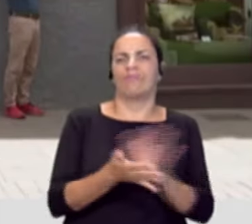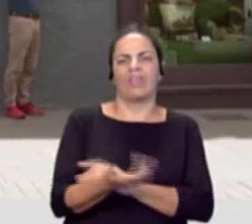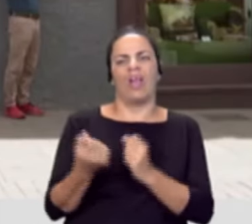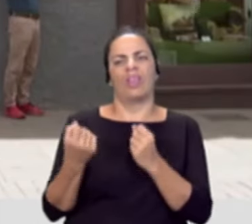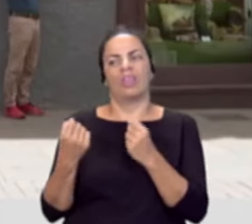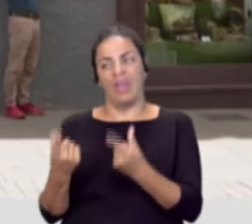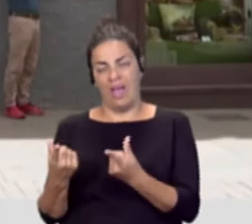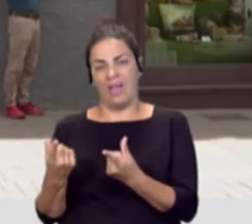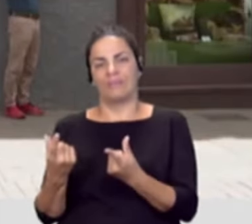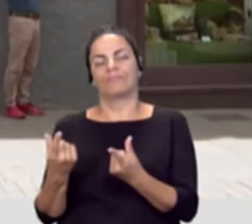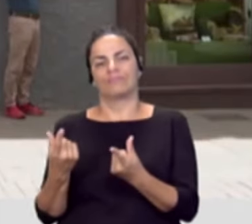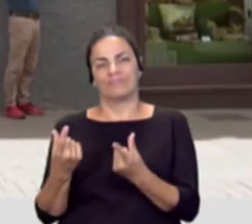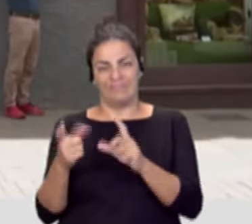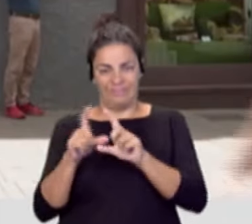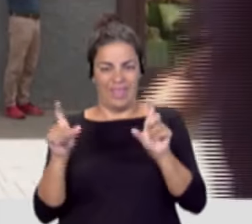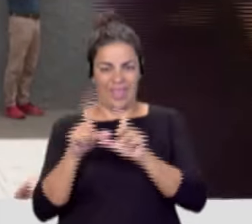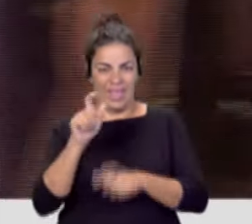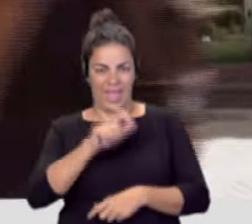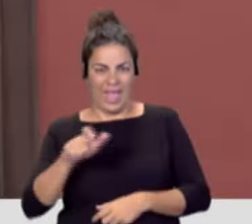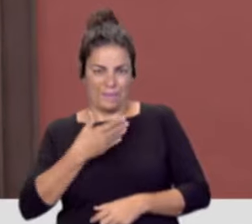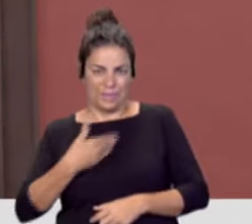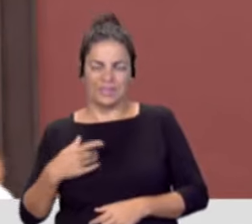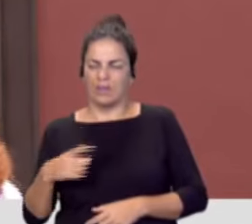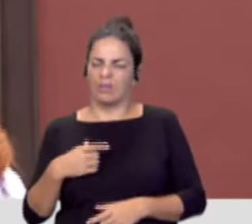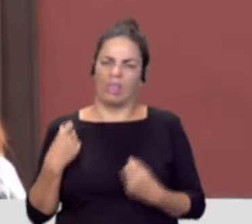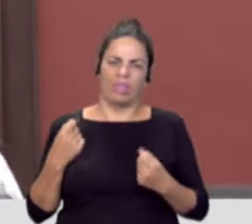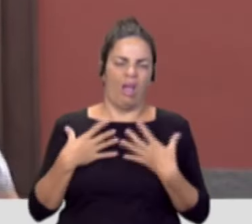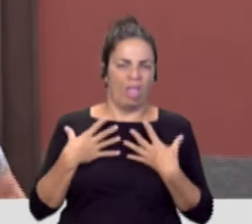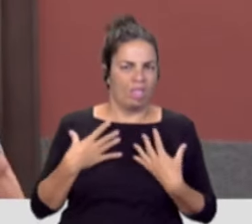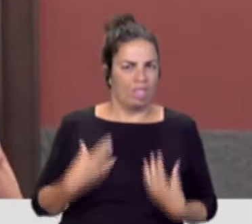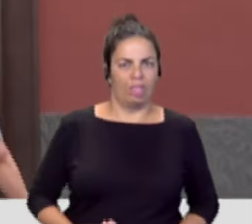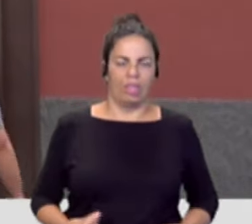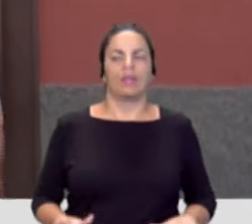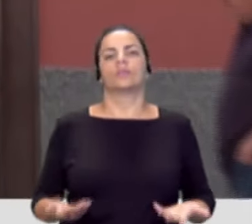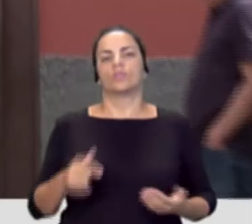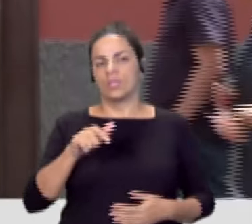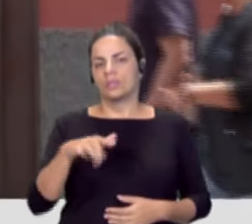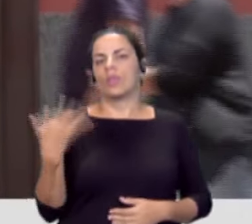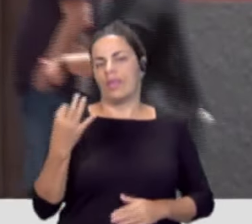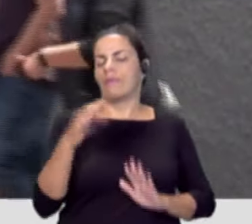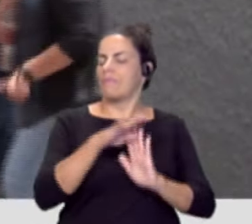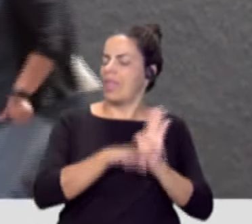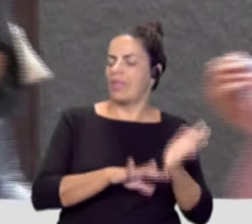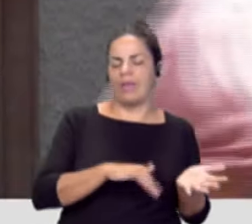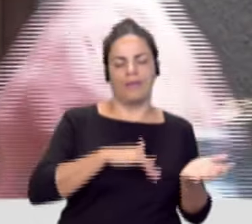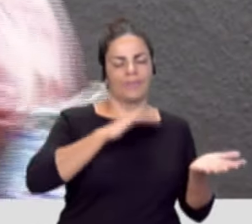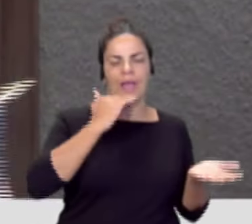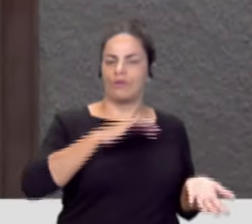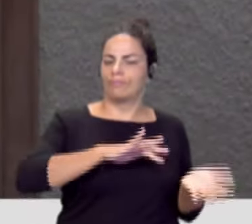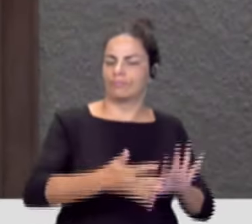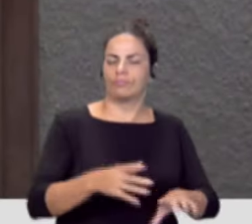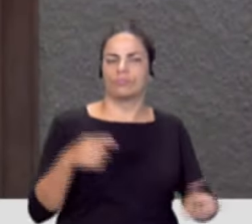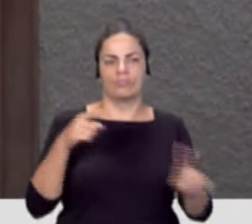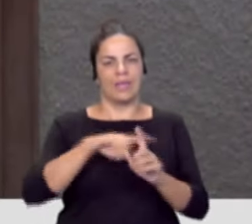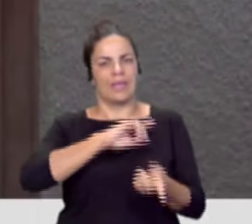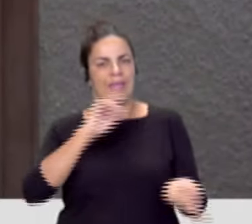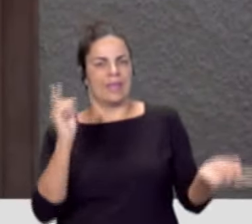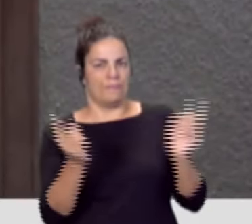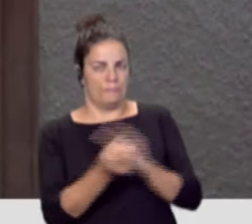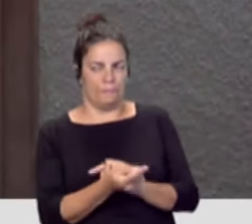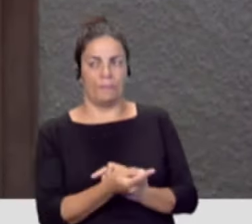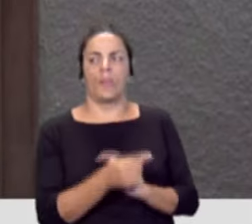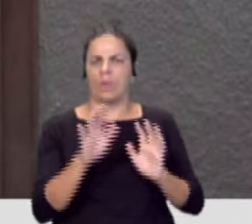en los propios empresarios y eso pues debemos efectivamente tomar medidas para irlo cambiando. Pero con que lo